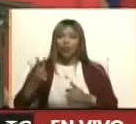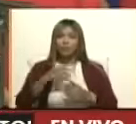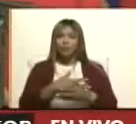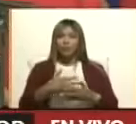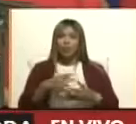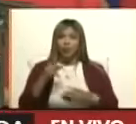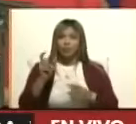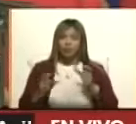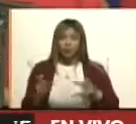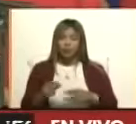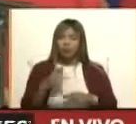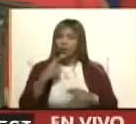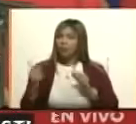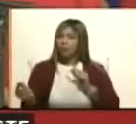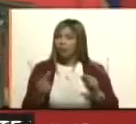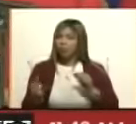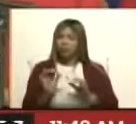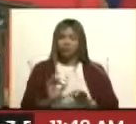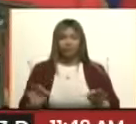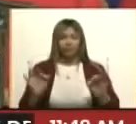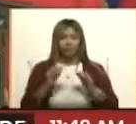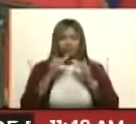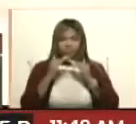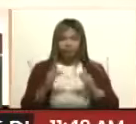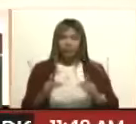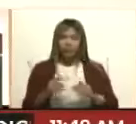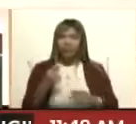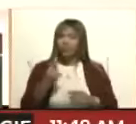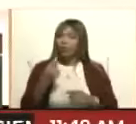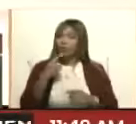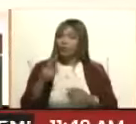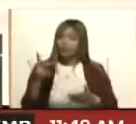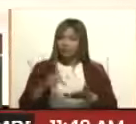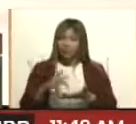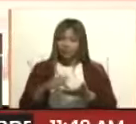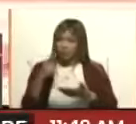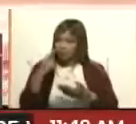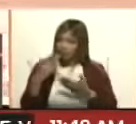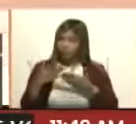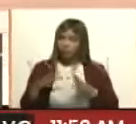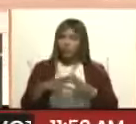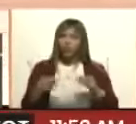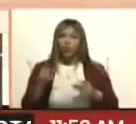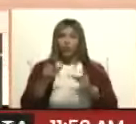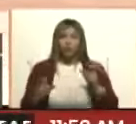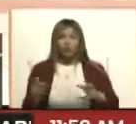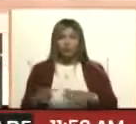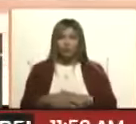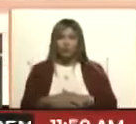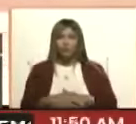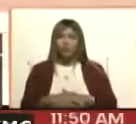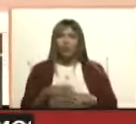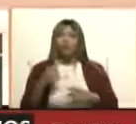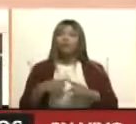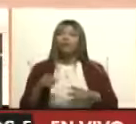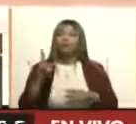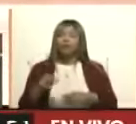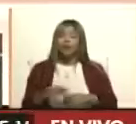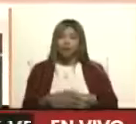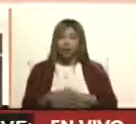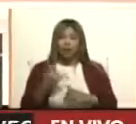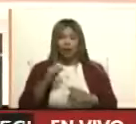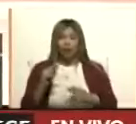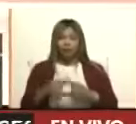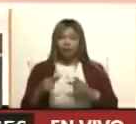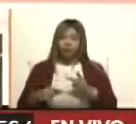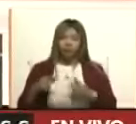sin ningún tipo de discusión. No solo contempla la participación activa de todas las personas, sino que contempla,